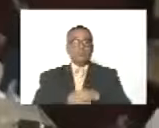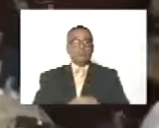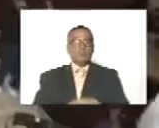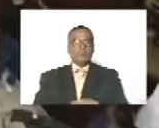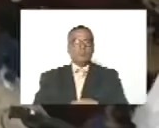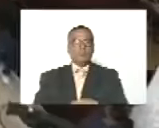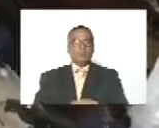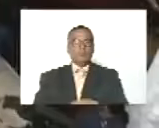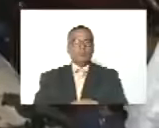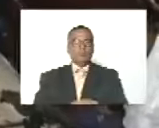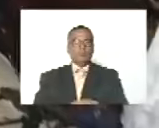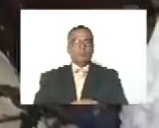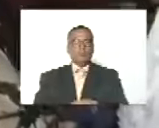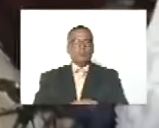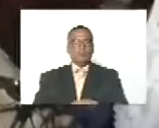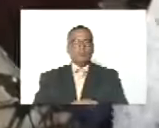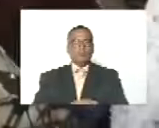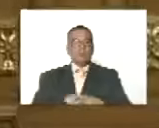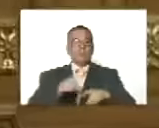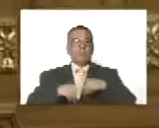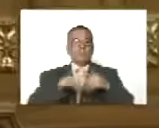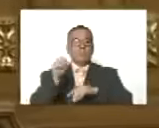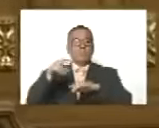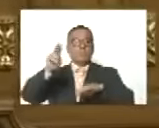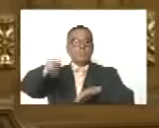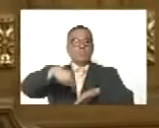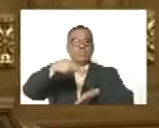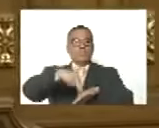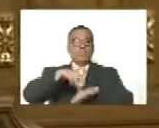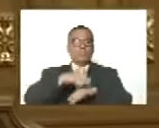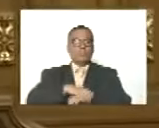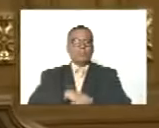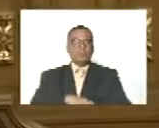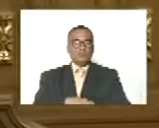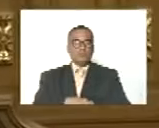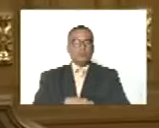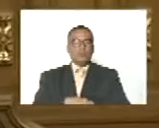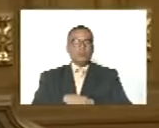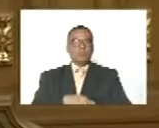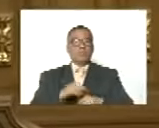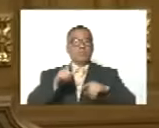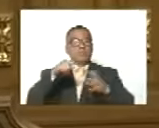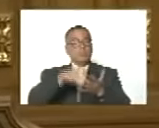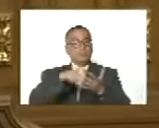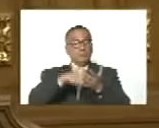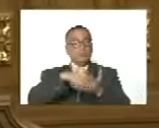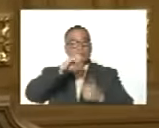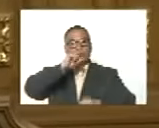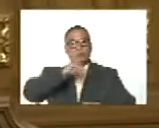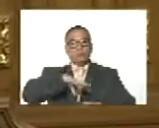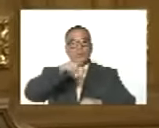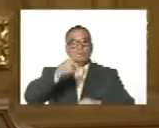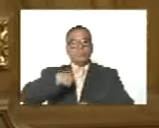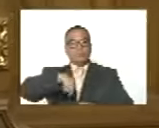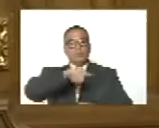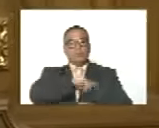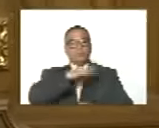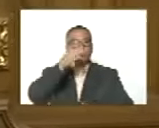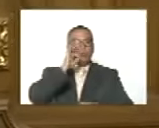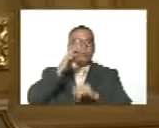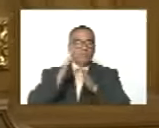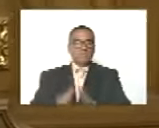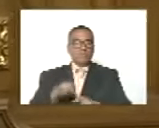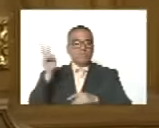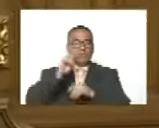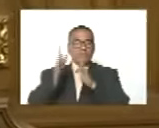a esta magna Asamblea Nacional y saldar una deuda histórica con nuestros caficultores